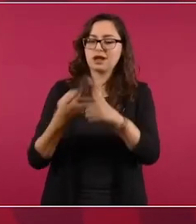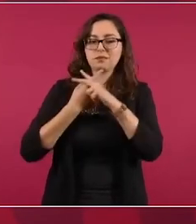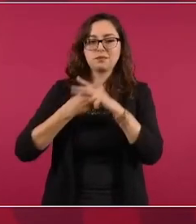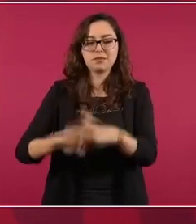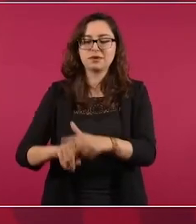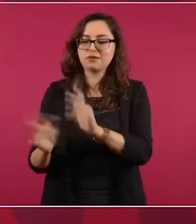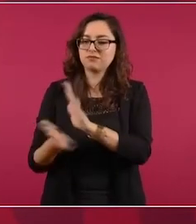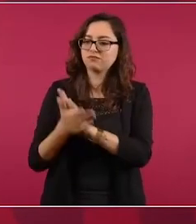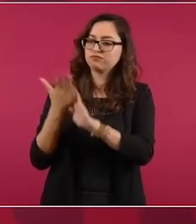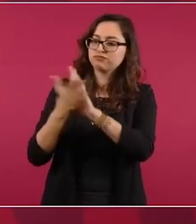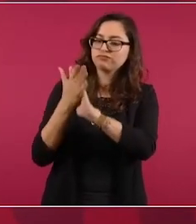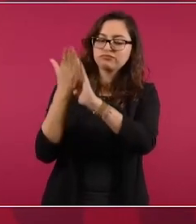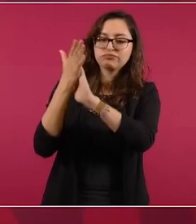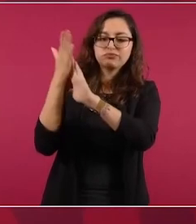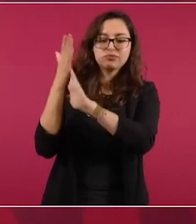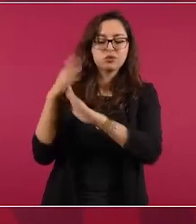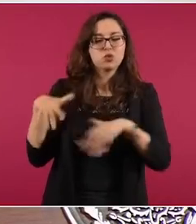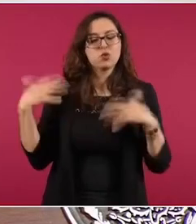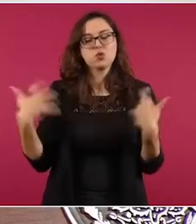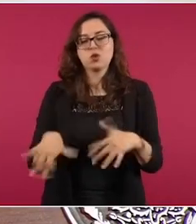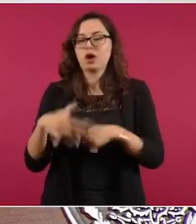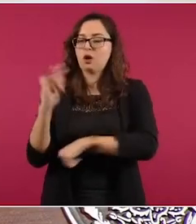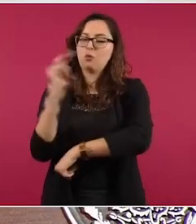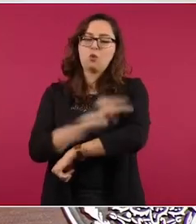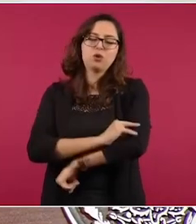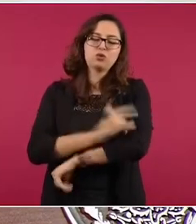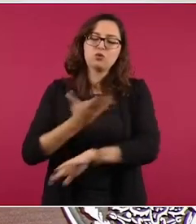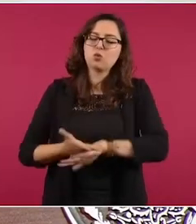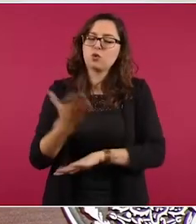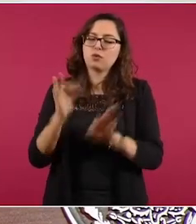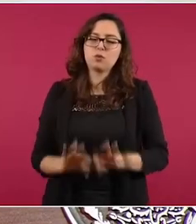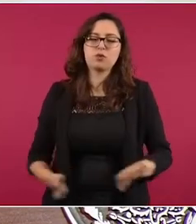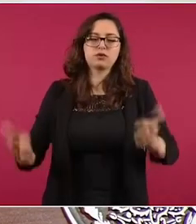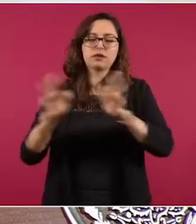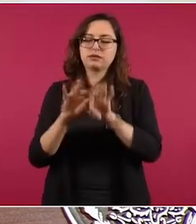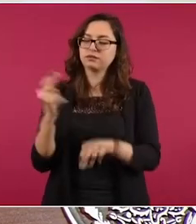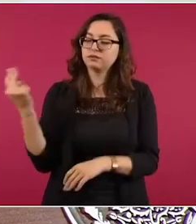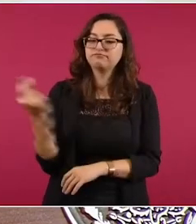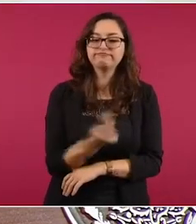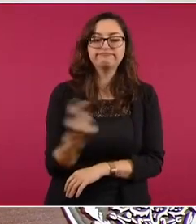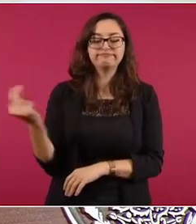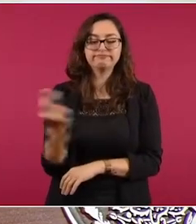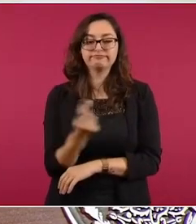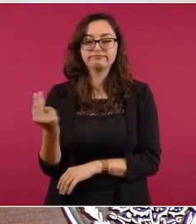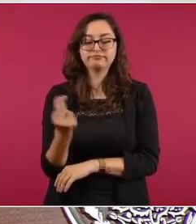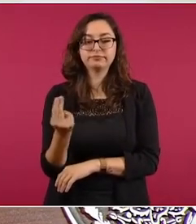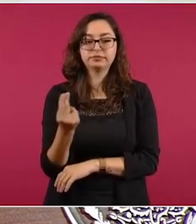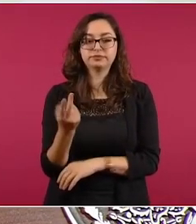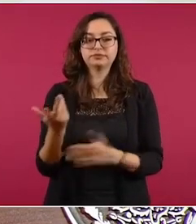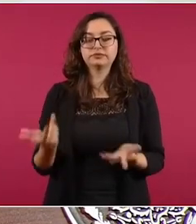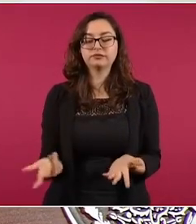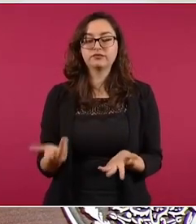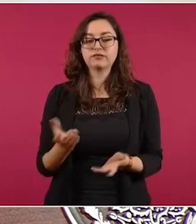va a ser un importantísimo aeropuerto, porque Cancún está